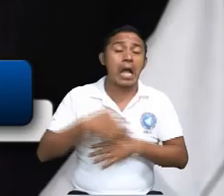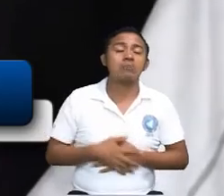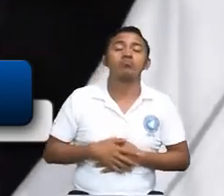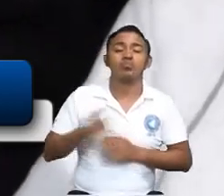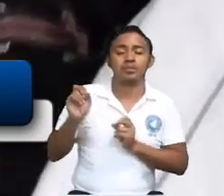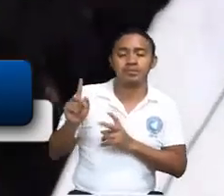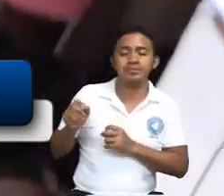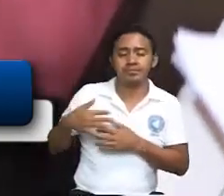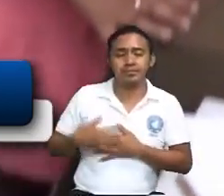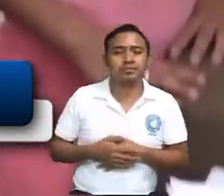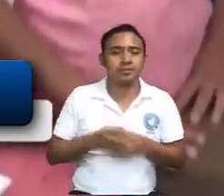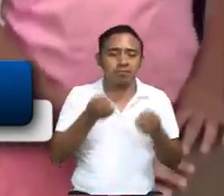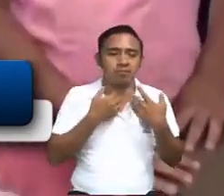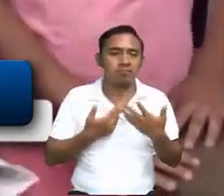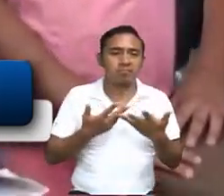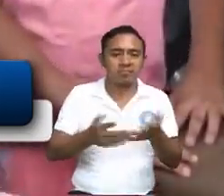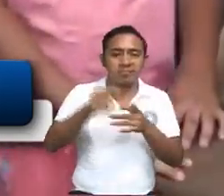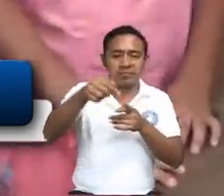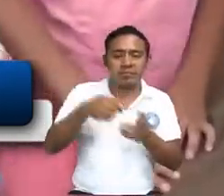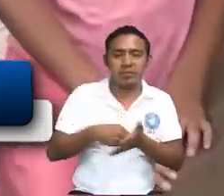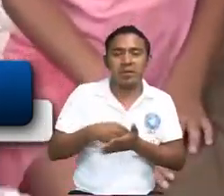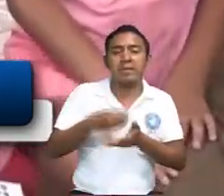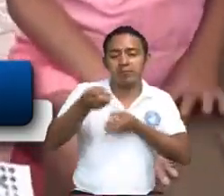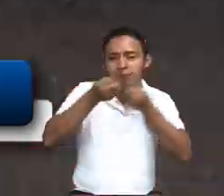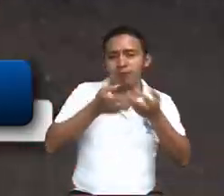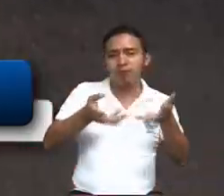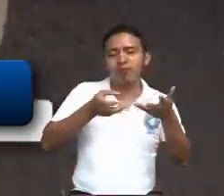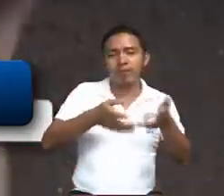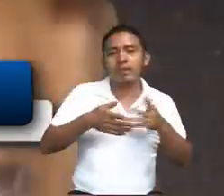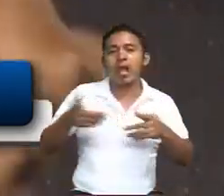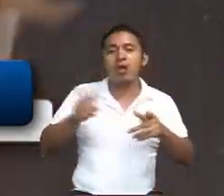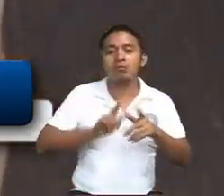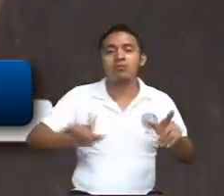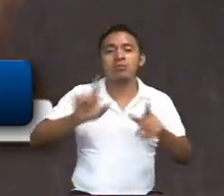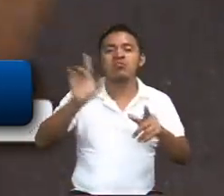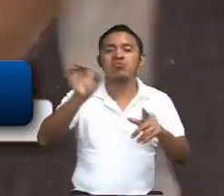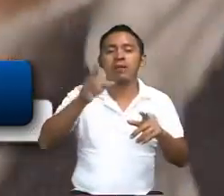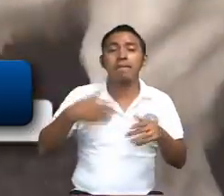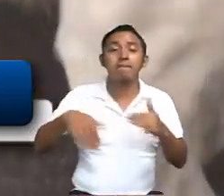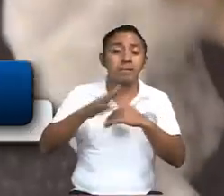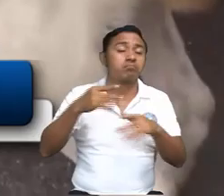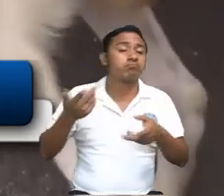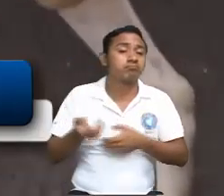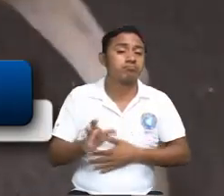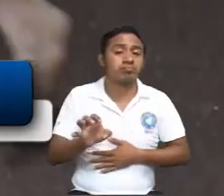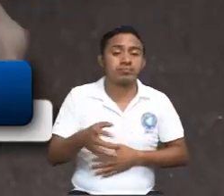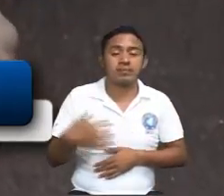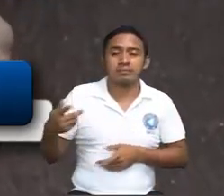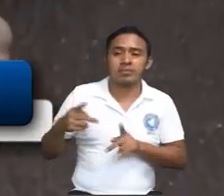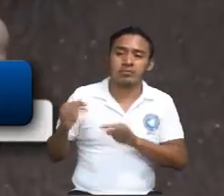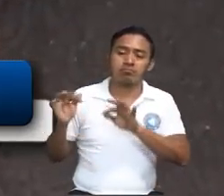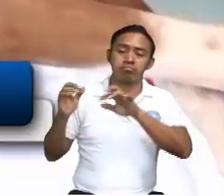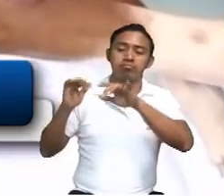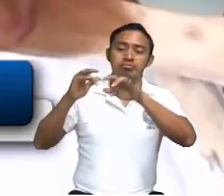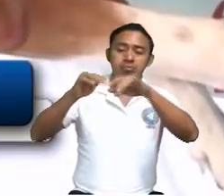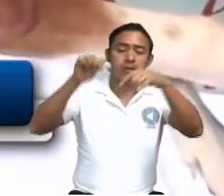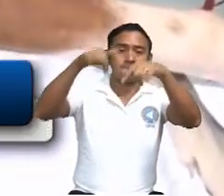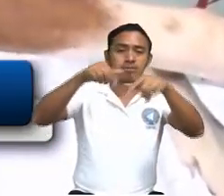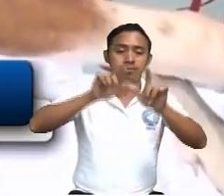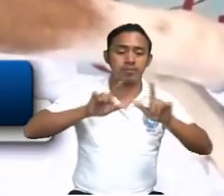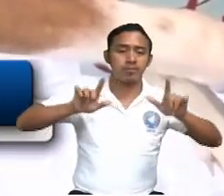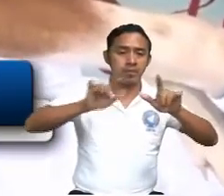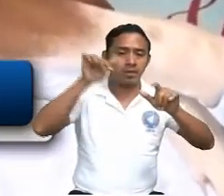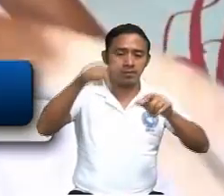barrio, pueden ser en puntos estratégicos donde hay más población canina. Entonces la gente lleva a sus perritos directamente a esos